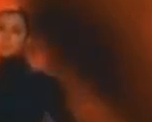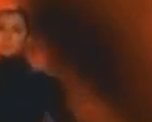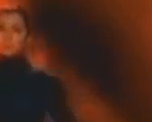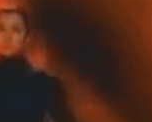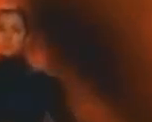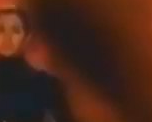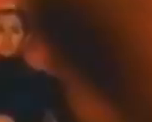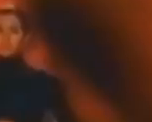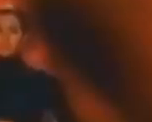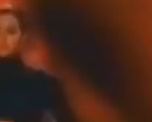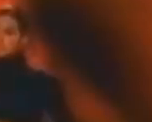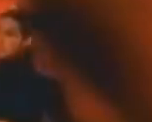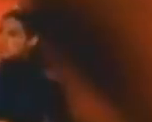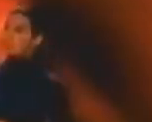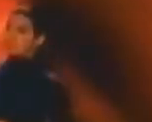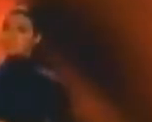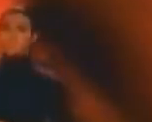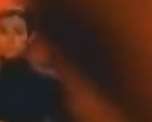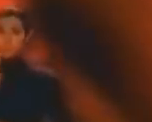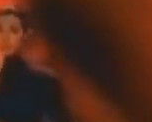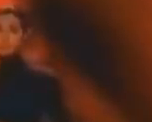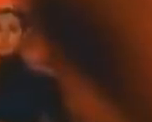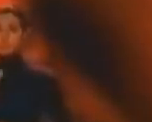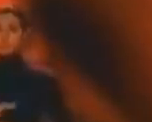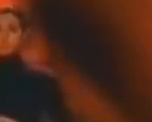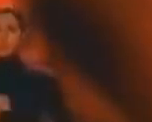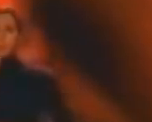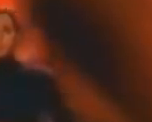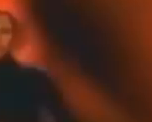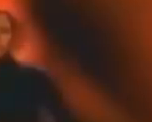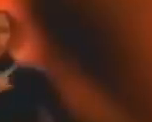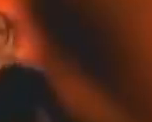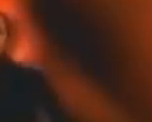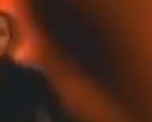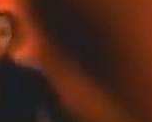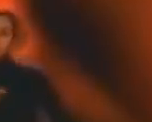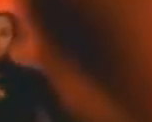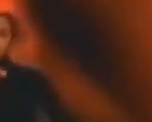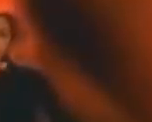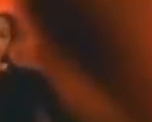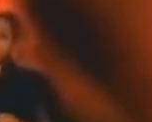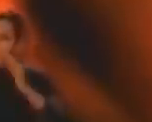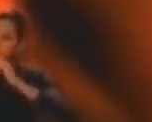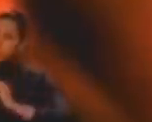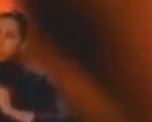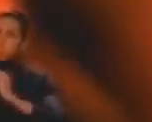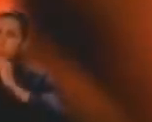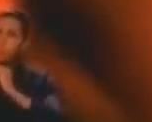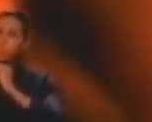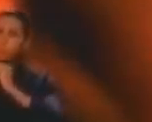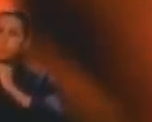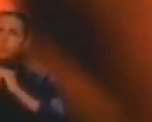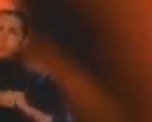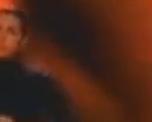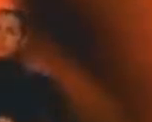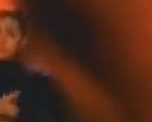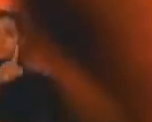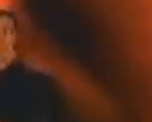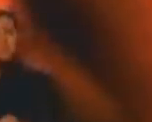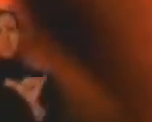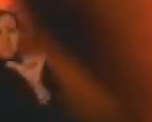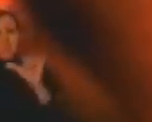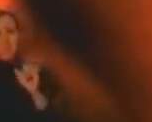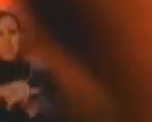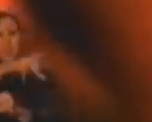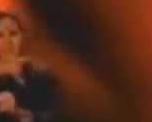lo hemos visto, Bolívar. Y un poco le pregunté en silencio por llorando. Aquella pregunta